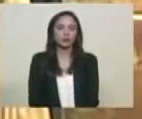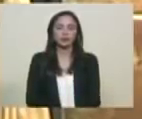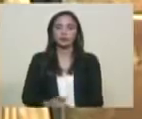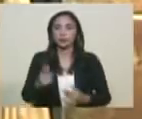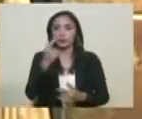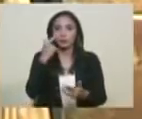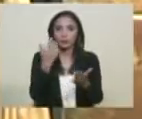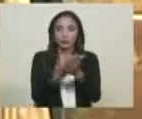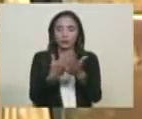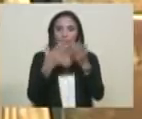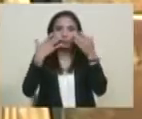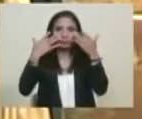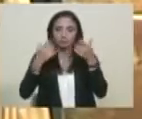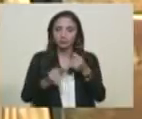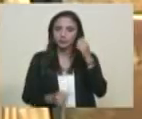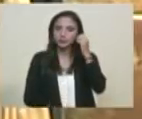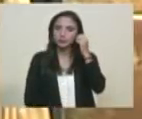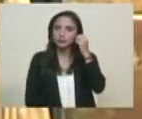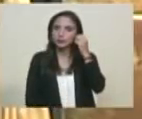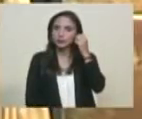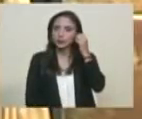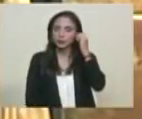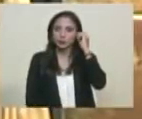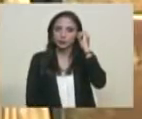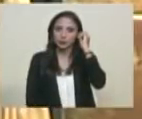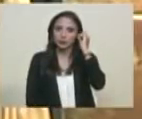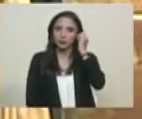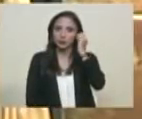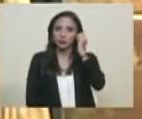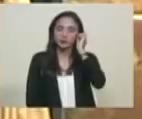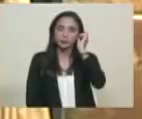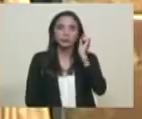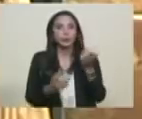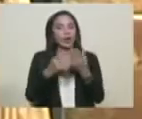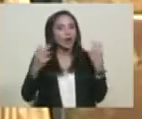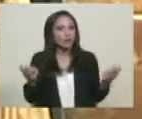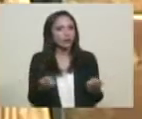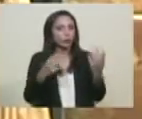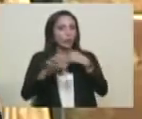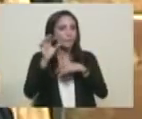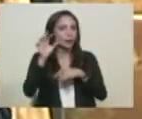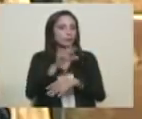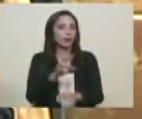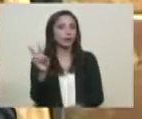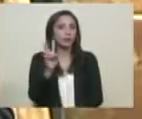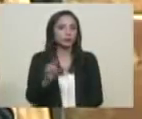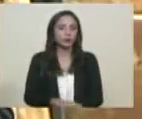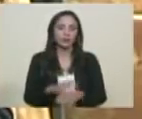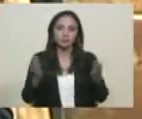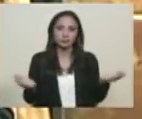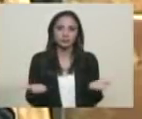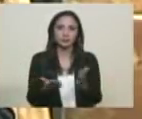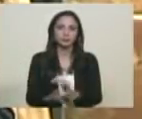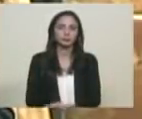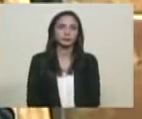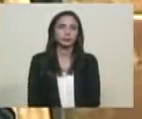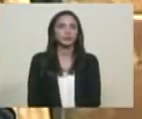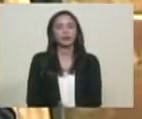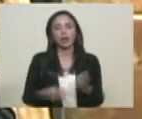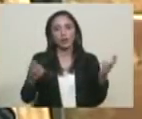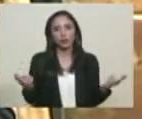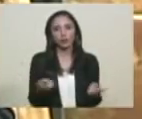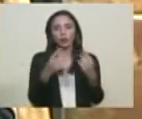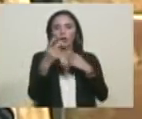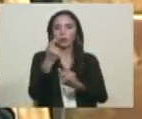ustedes lo verán, yo lo veré y así lo lograremos. Será la victoria de toda Venezuela, la victoria de un